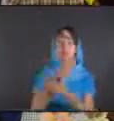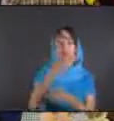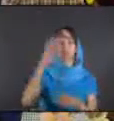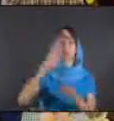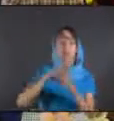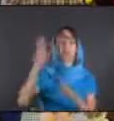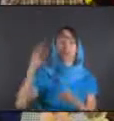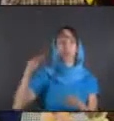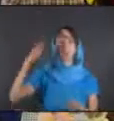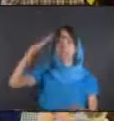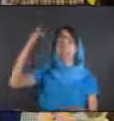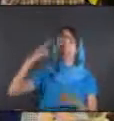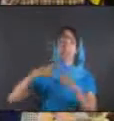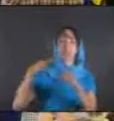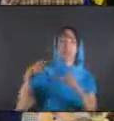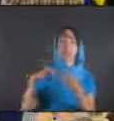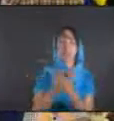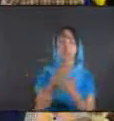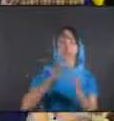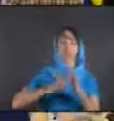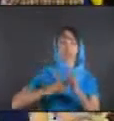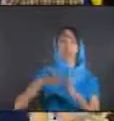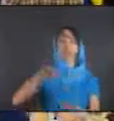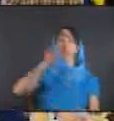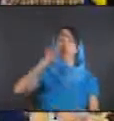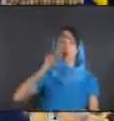De la misma manera que anoche el Señor,